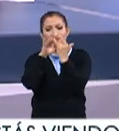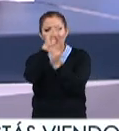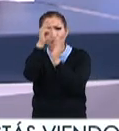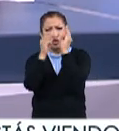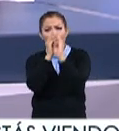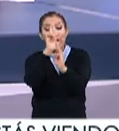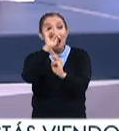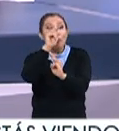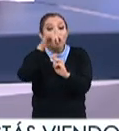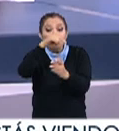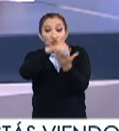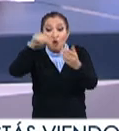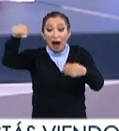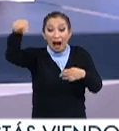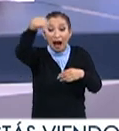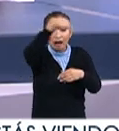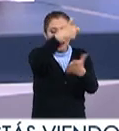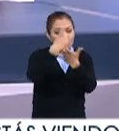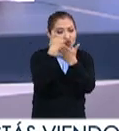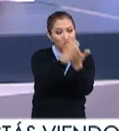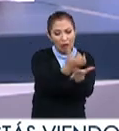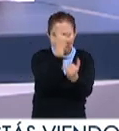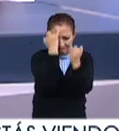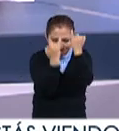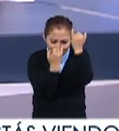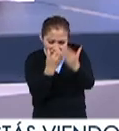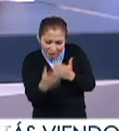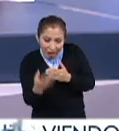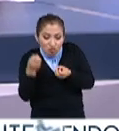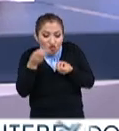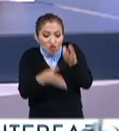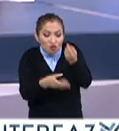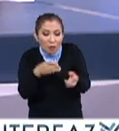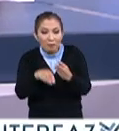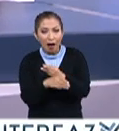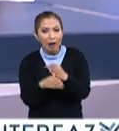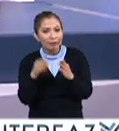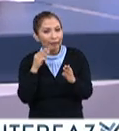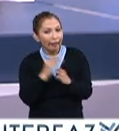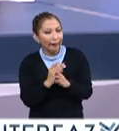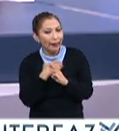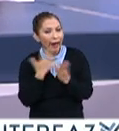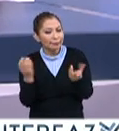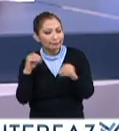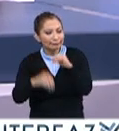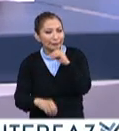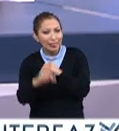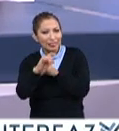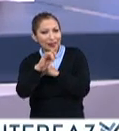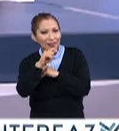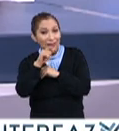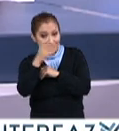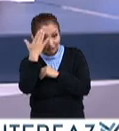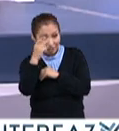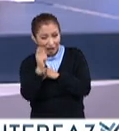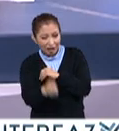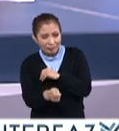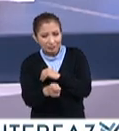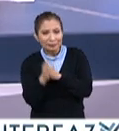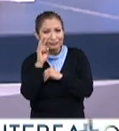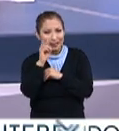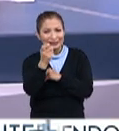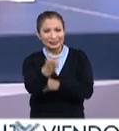global de laboratorios locales que favorecen la creatividad proporcionando instrumentos de fabricación digital. ¿Quieren saber de qué estoy